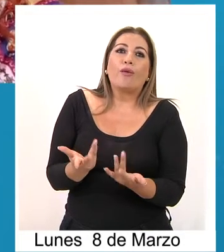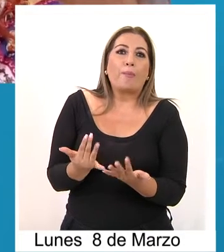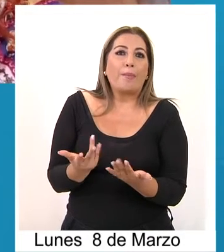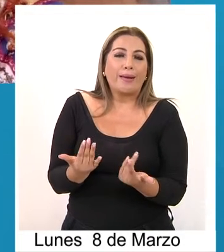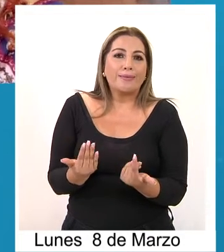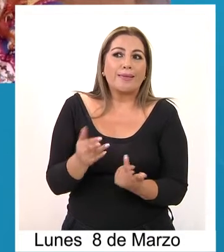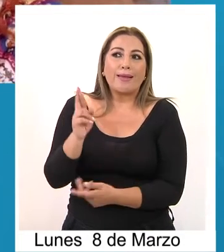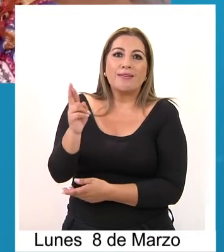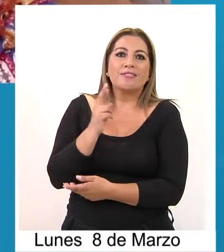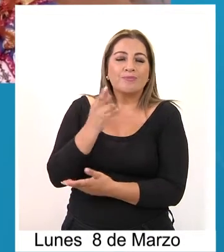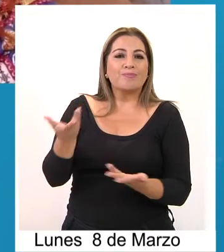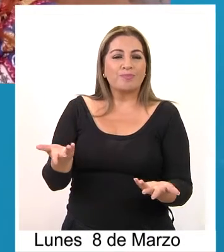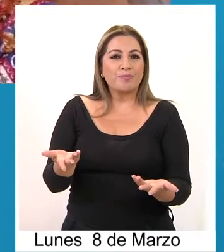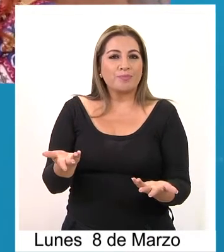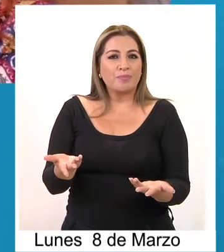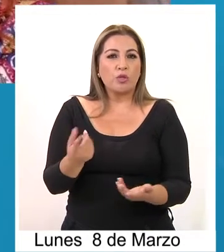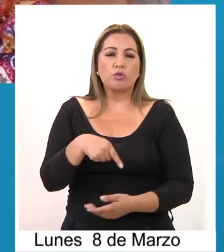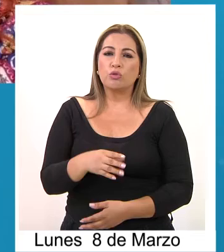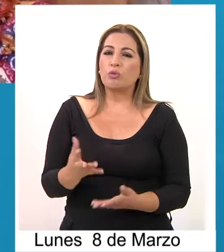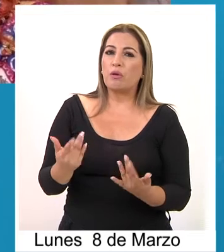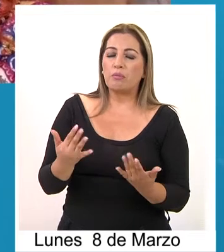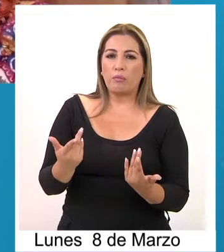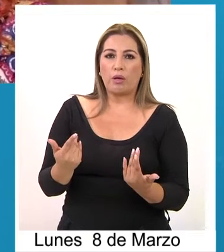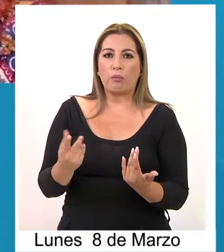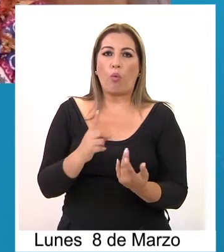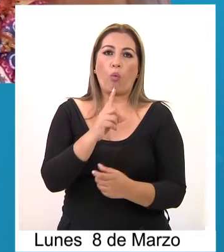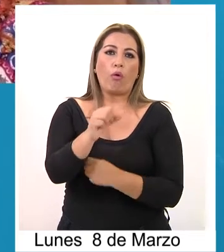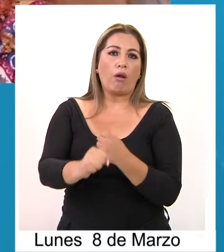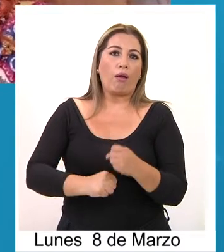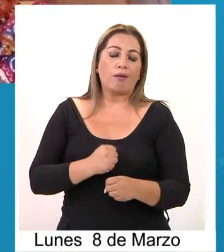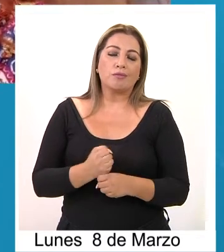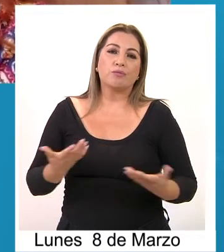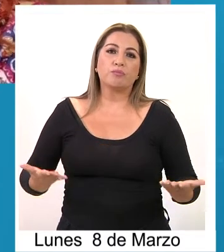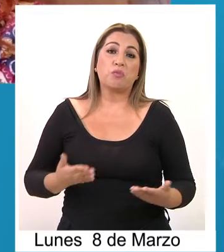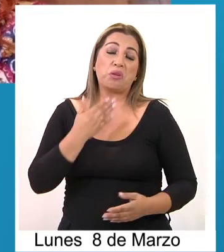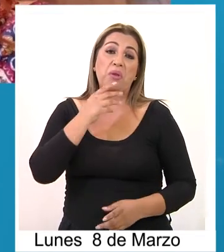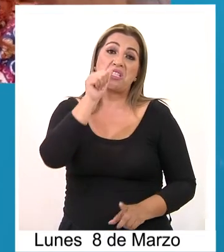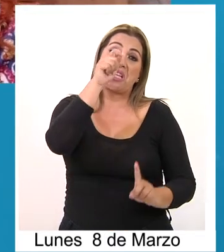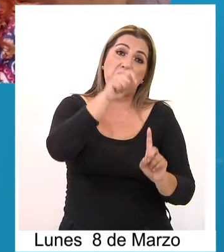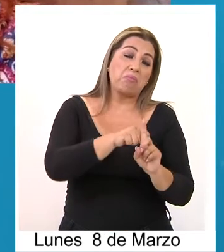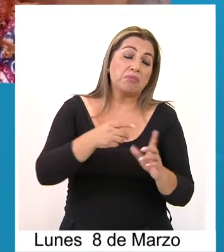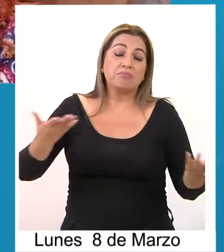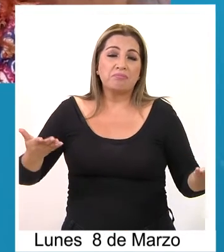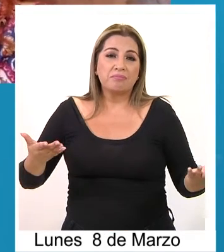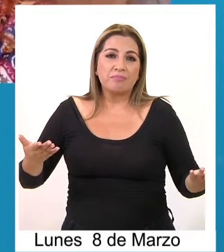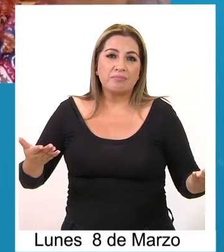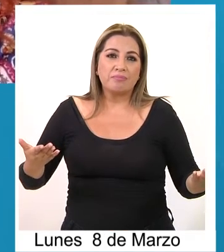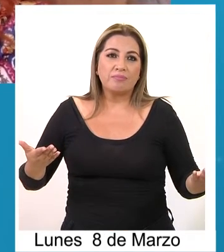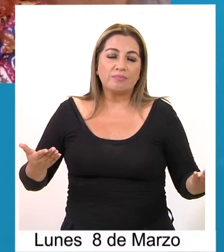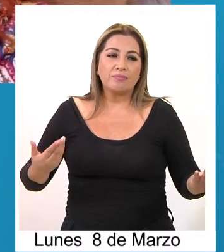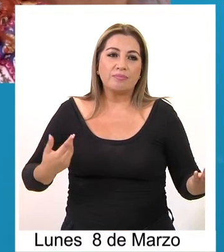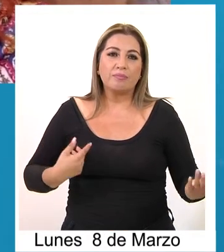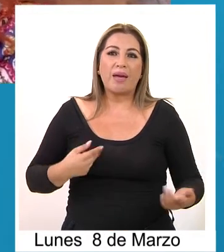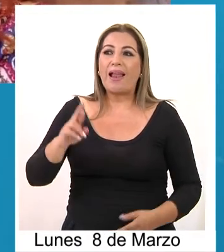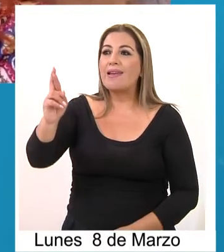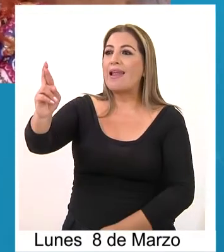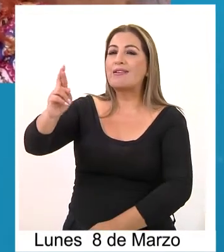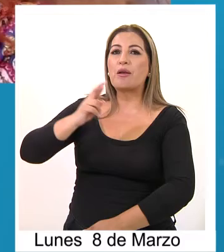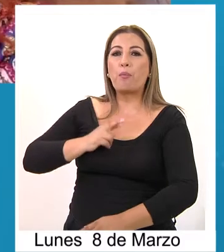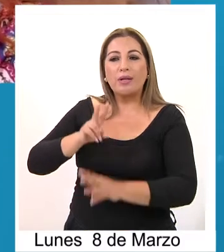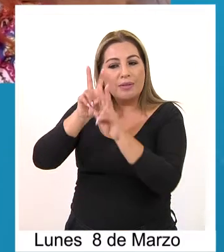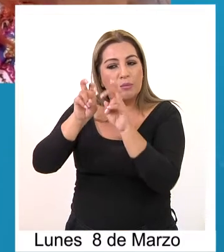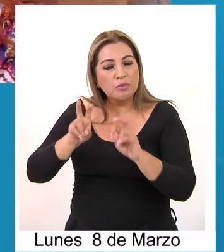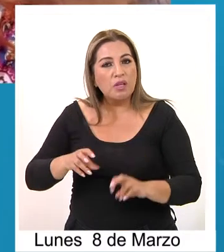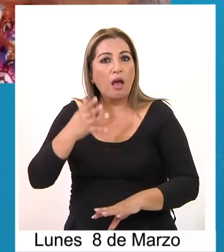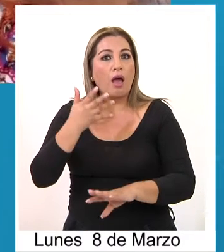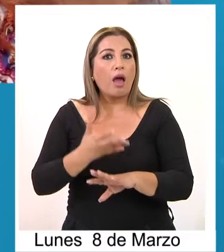esperar. No podemos, si Ujú, esperamos, por ejemplo, un año o 6 meses, pongámonos optimistas, para mm, tener esos estudios,